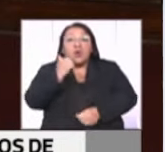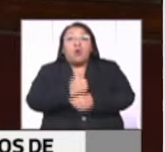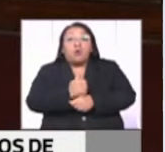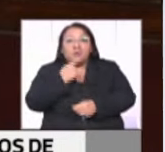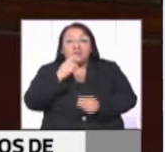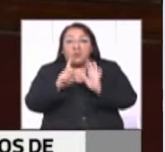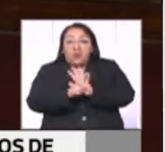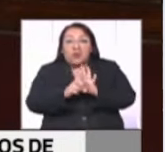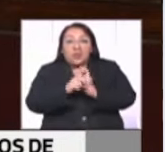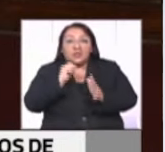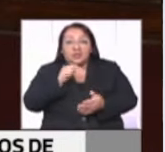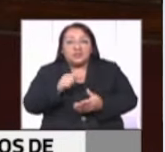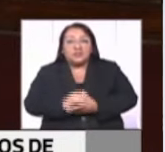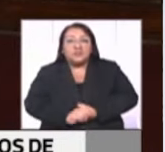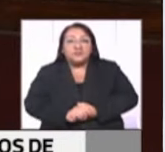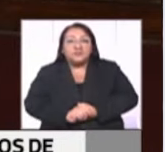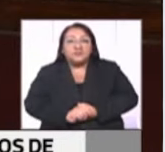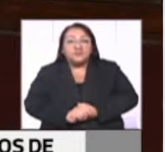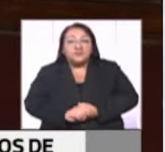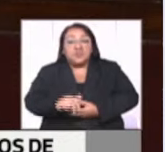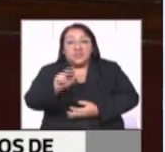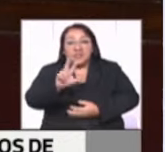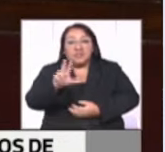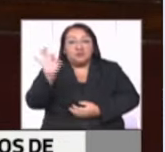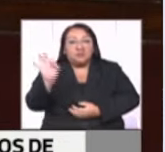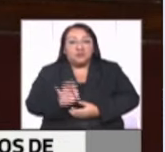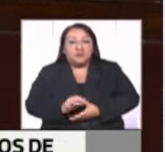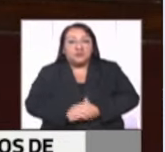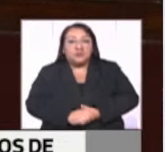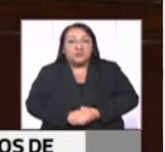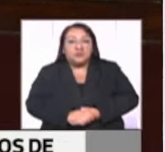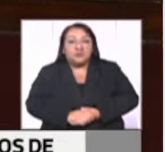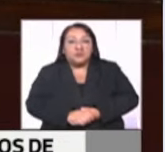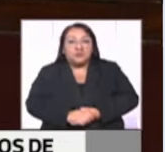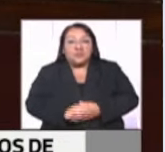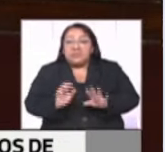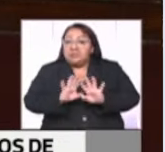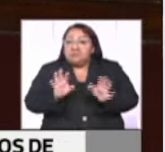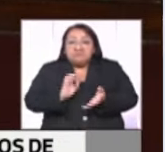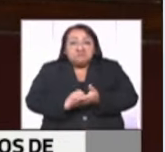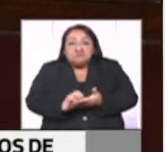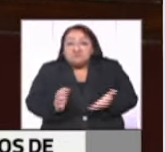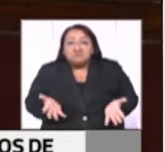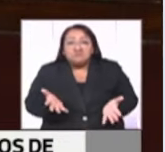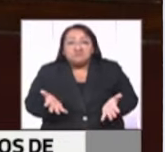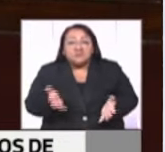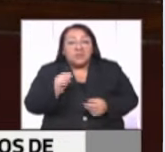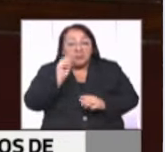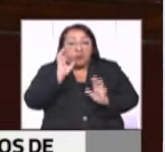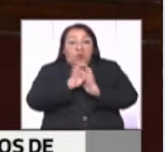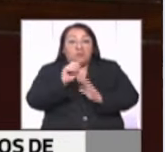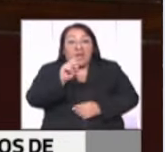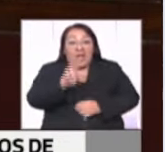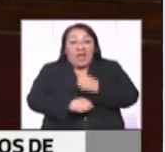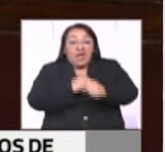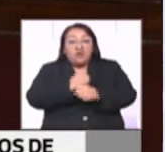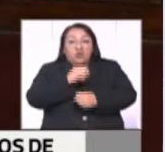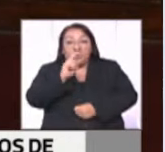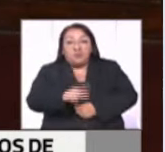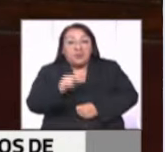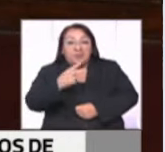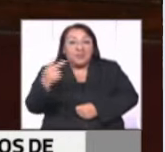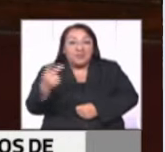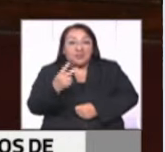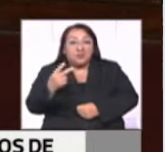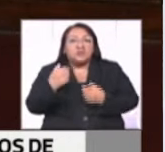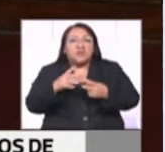obligatoriedad de 3%? Nada más en el 2022